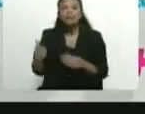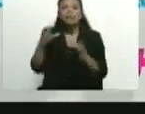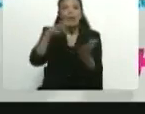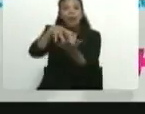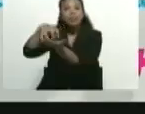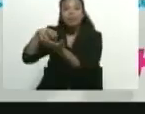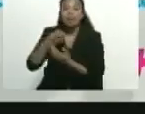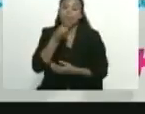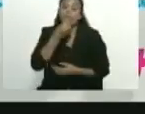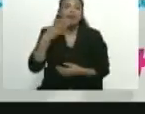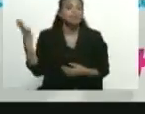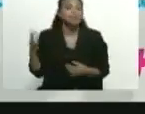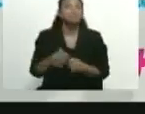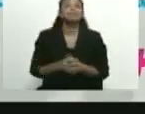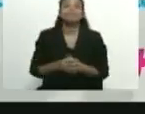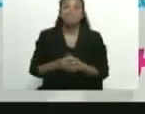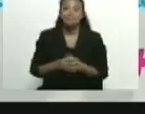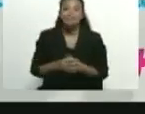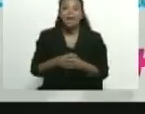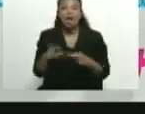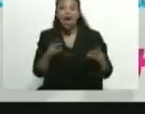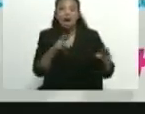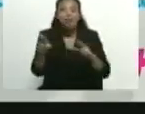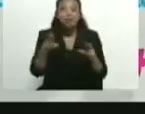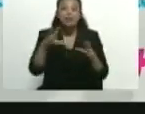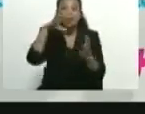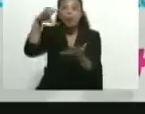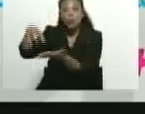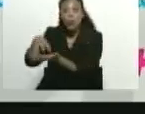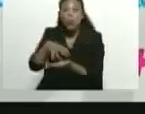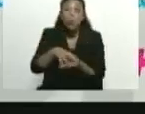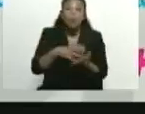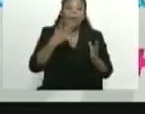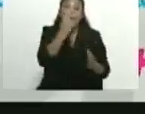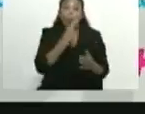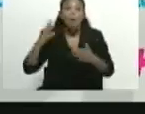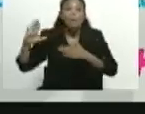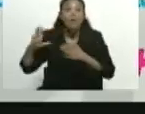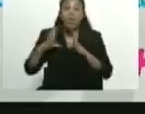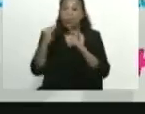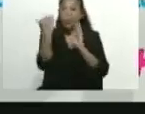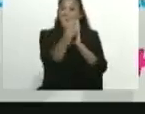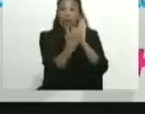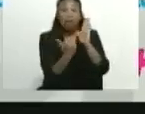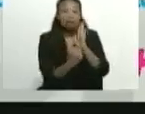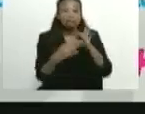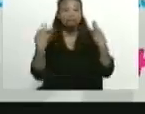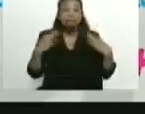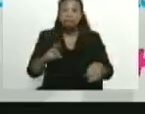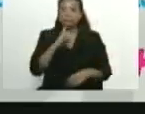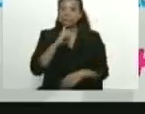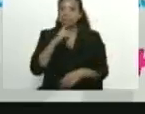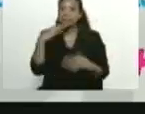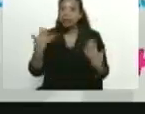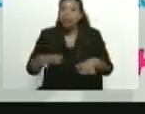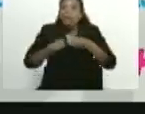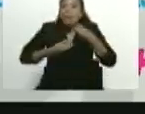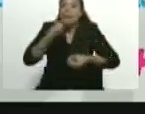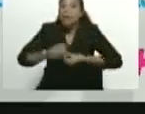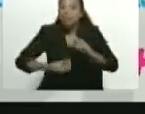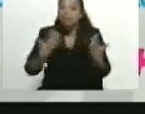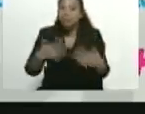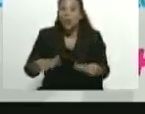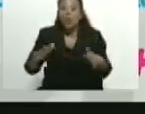sido maravilloso. La ruta se dividió en varios grupos para poder cumplir con todas las ciudades. Y ¿qué te puedo decir?